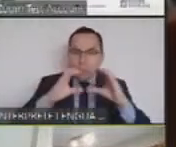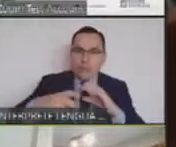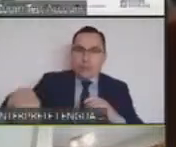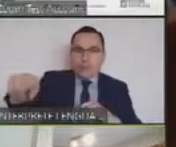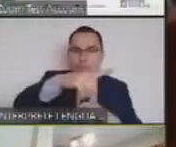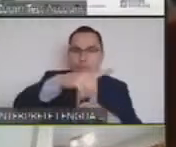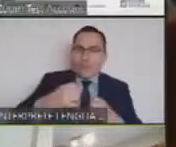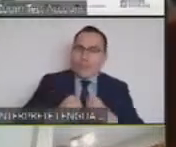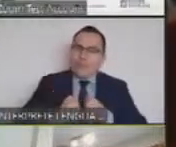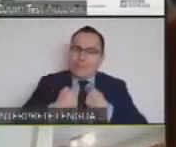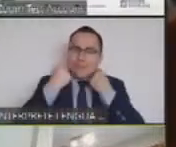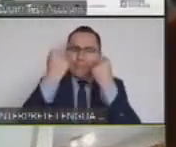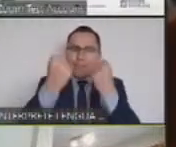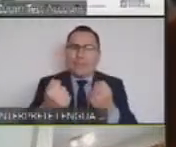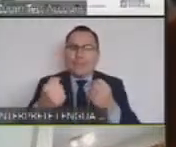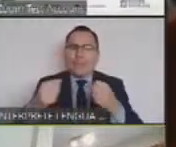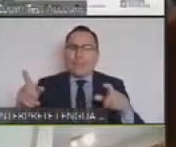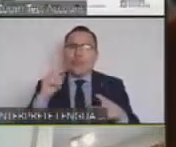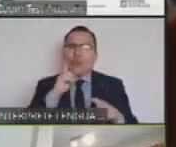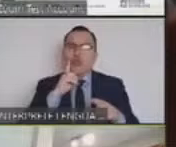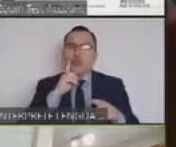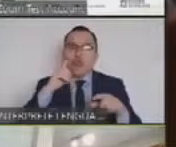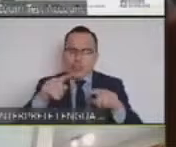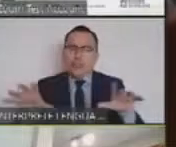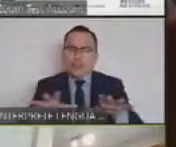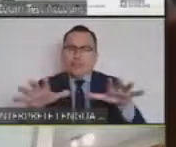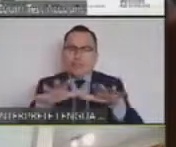se ha esforzado en tener esta actividad.